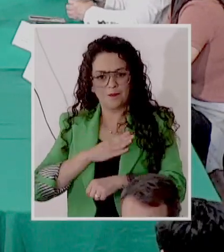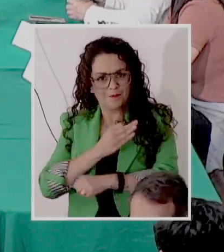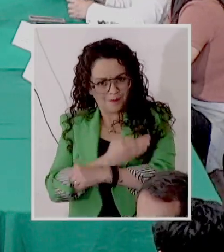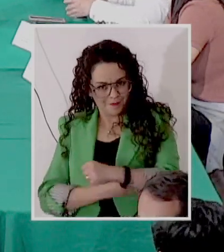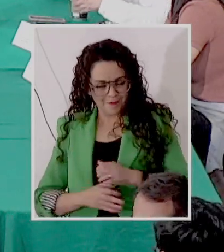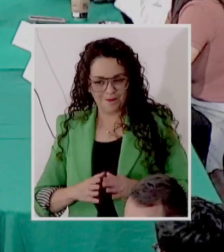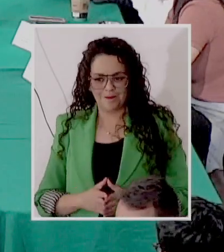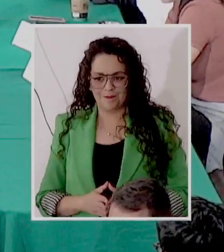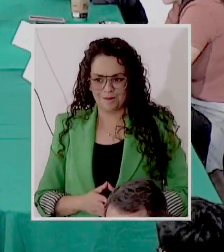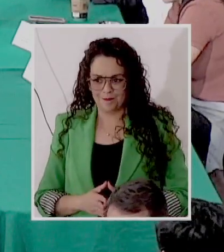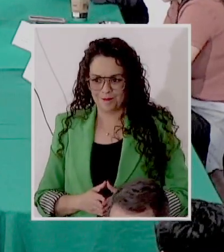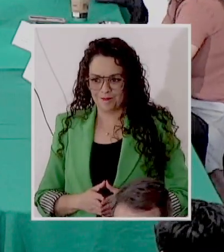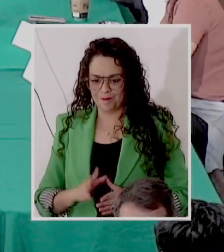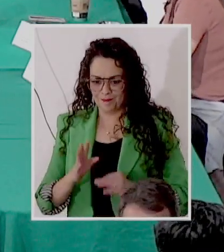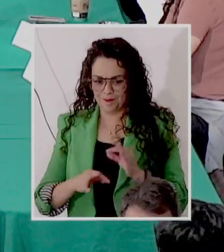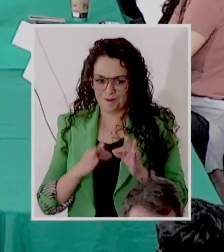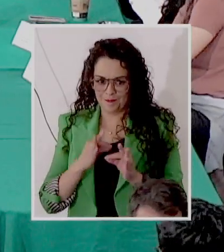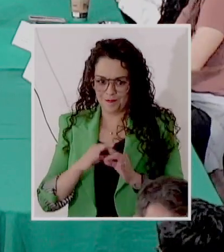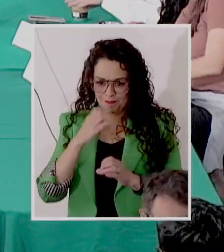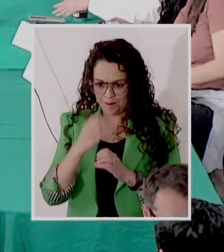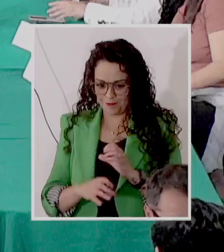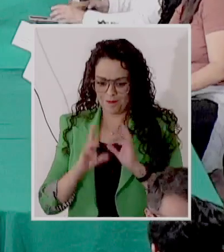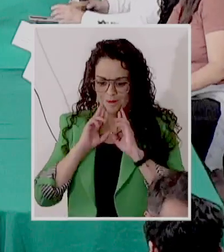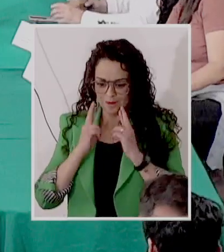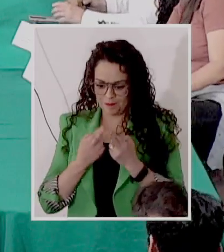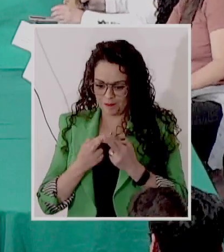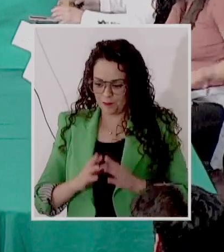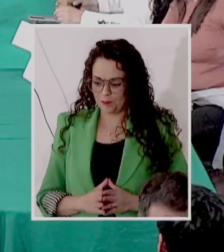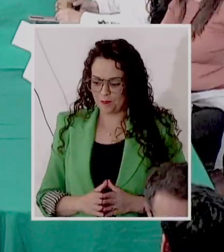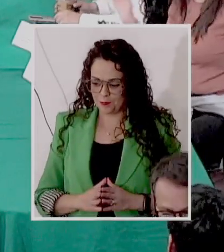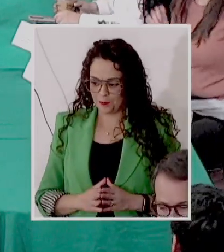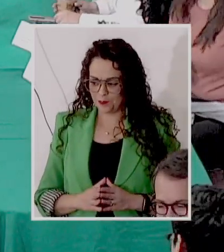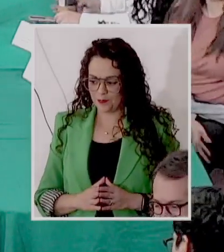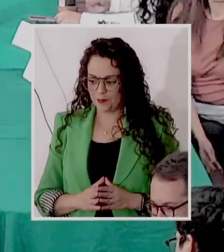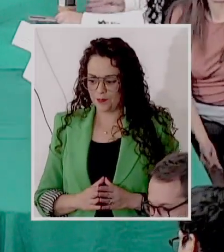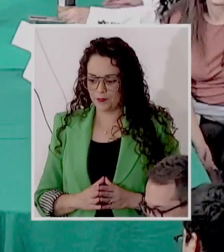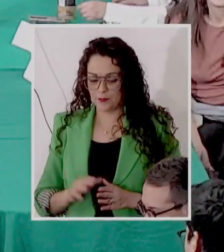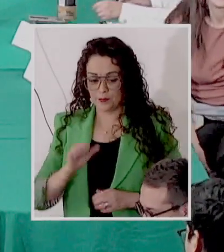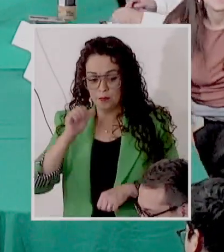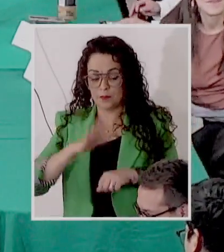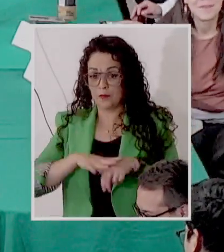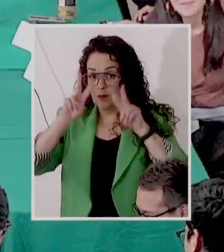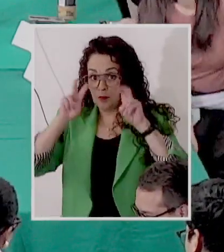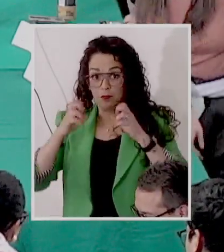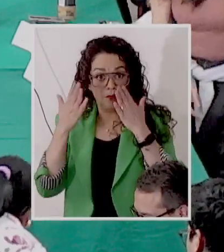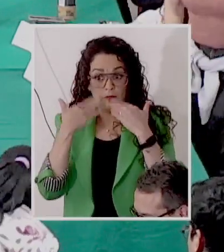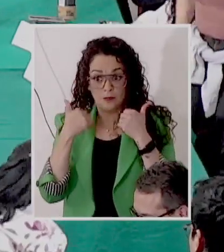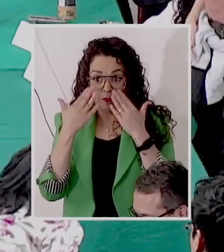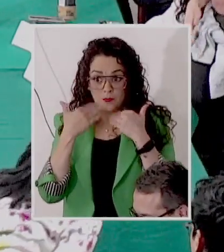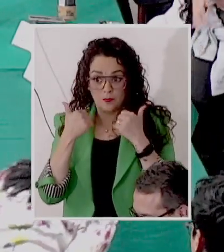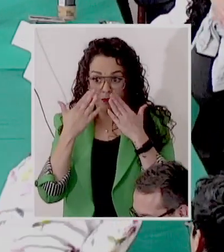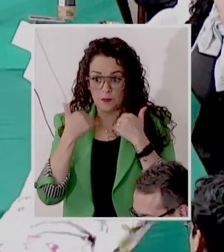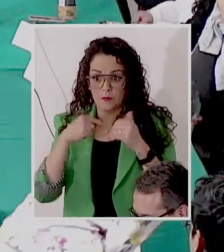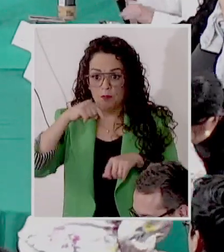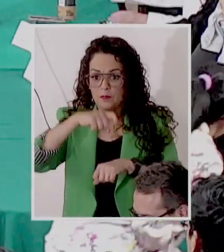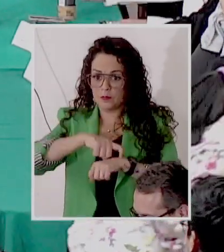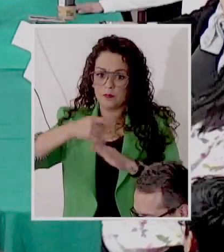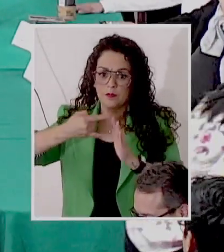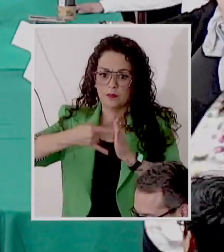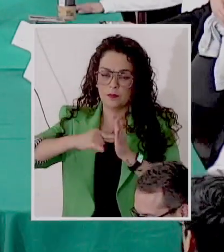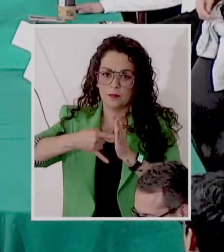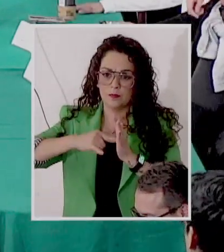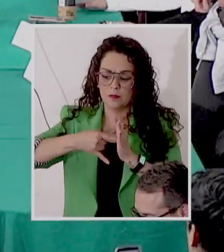Gracias. Gracias. Gracias, Presidenta. Qué eficacia. No existiendo más temas pendientes por tratar y siendo